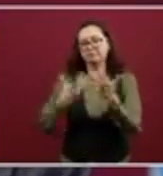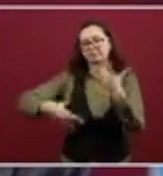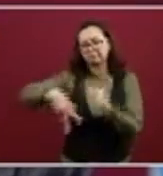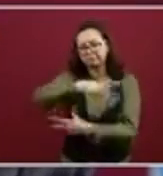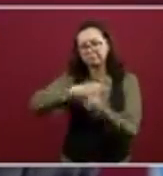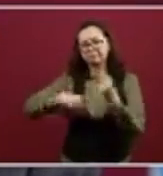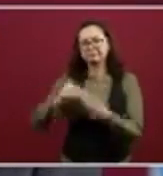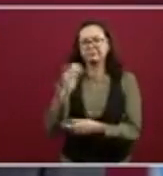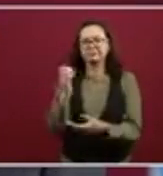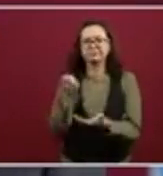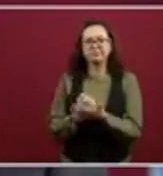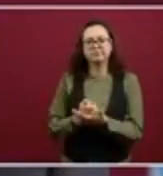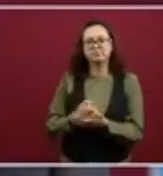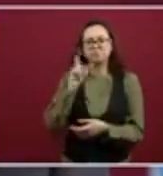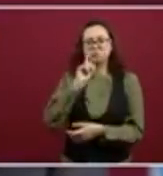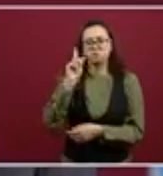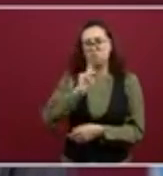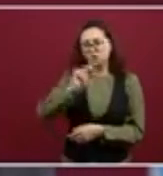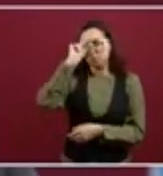una mujer inteligente,